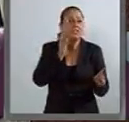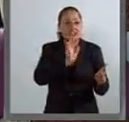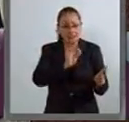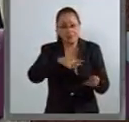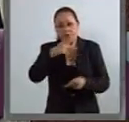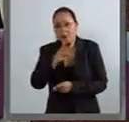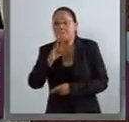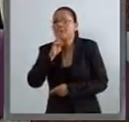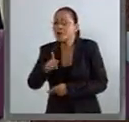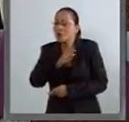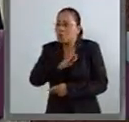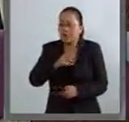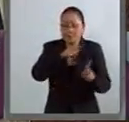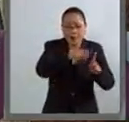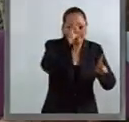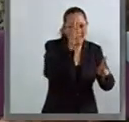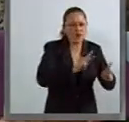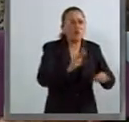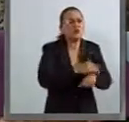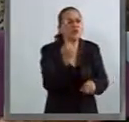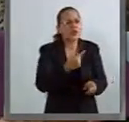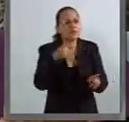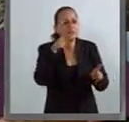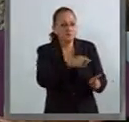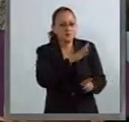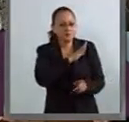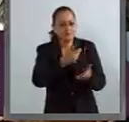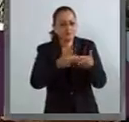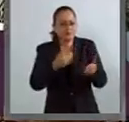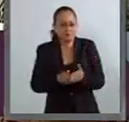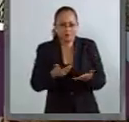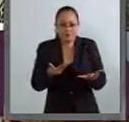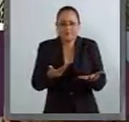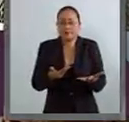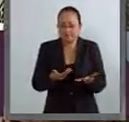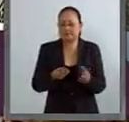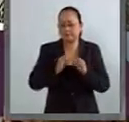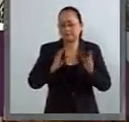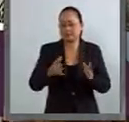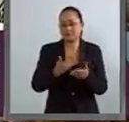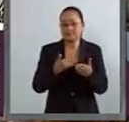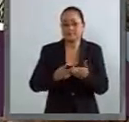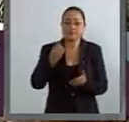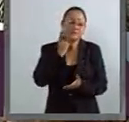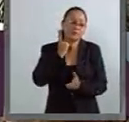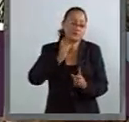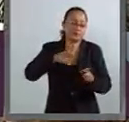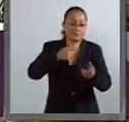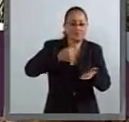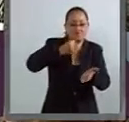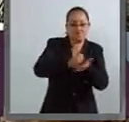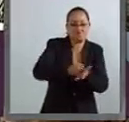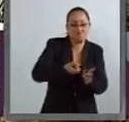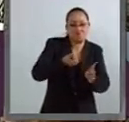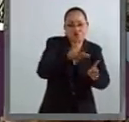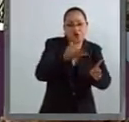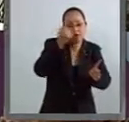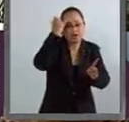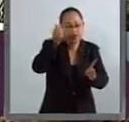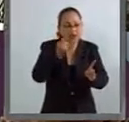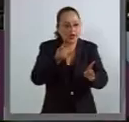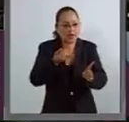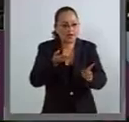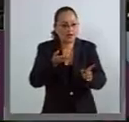Y decía, el peor de los tiempos justo por esto, porque hoy más que nunca ser diputado tiene un estigma.